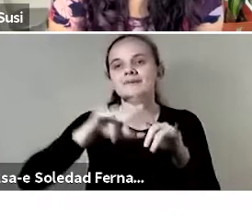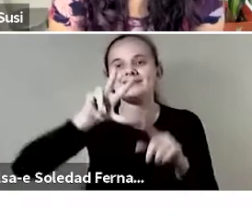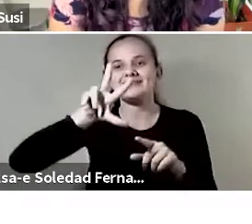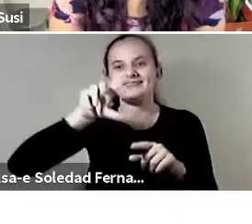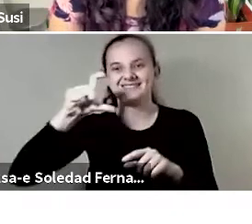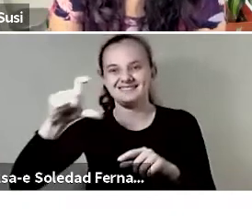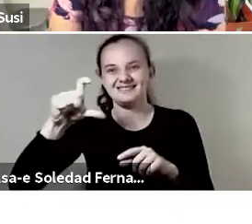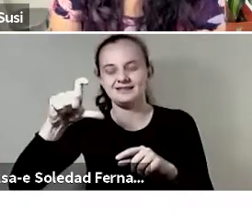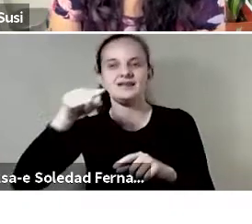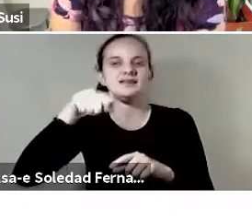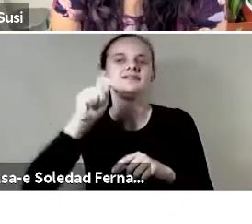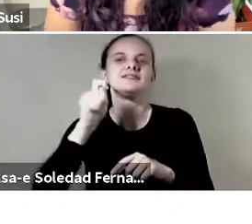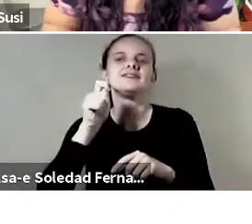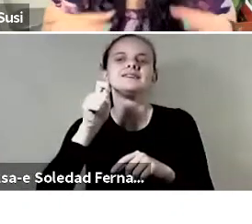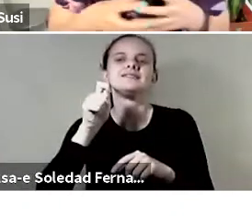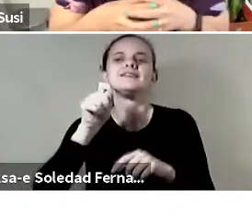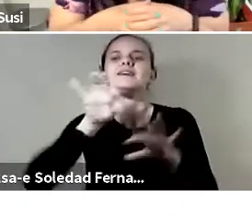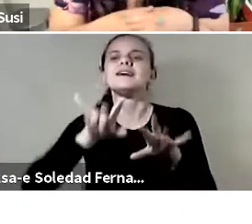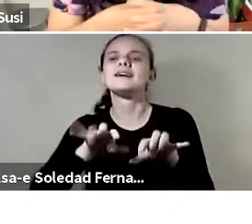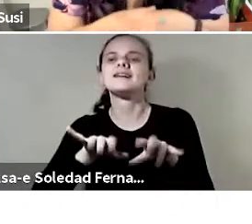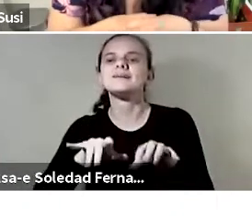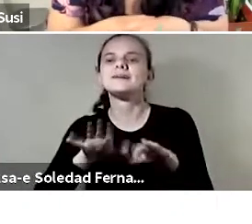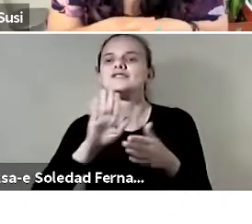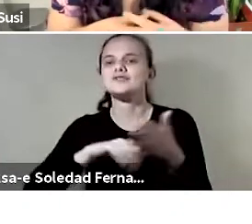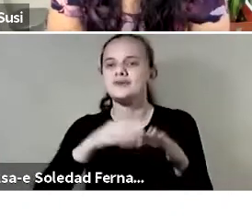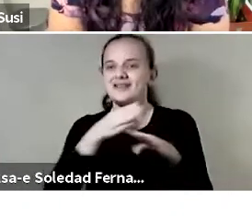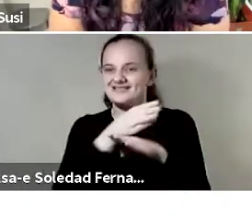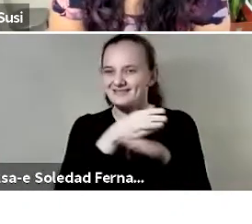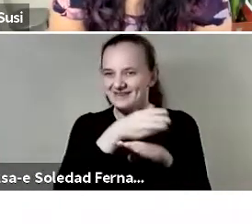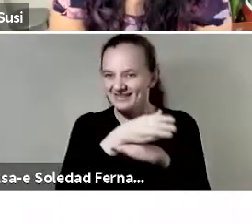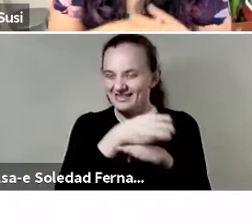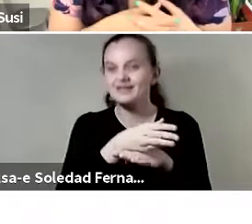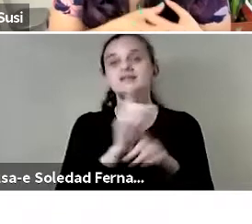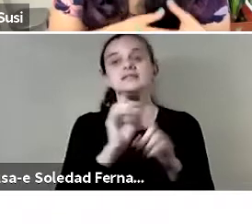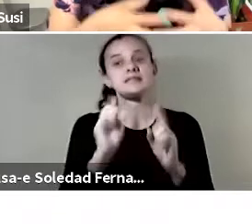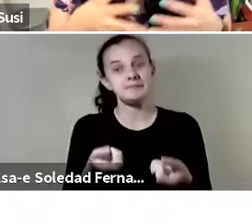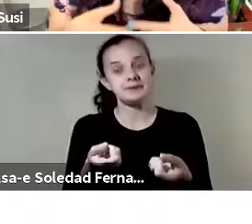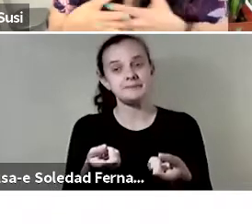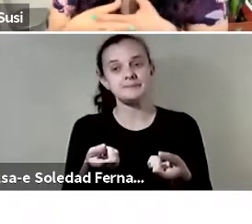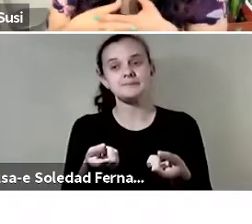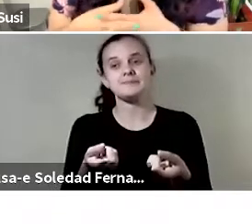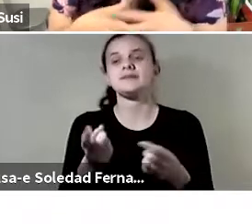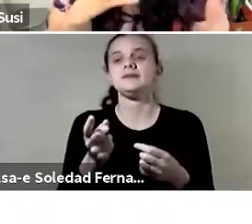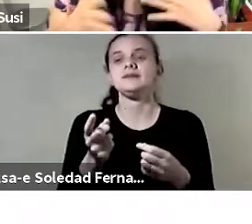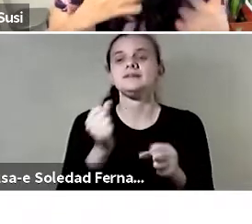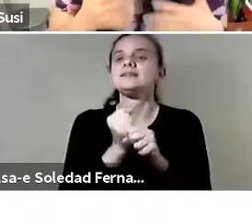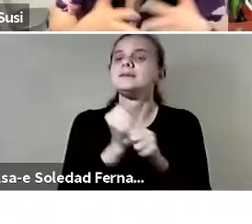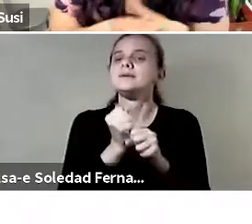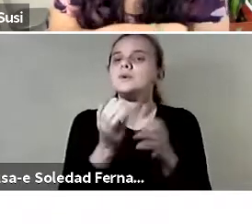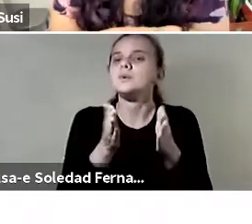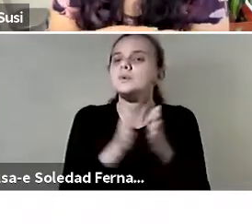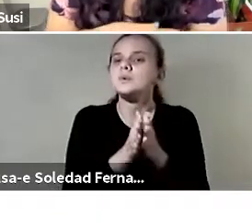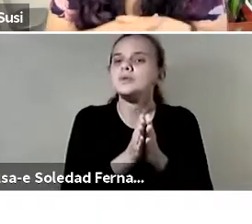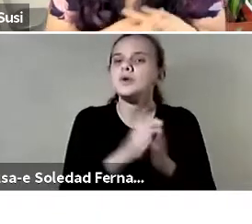soy miembro de la comunidad de una de las fuerzas de la W3C, que son los que escriben los lineamientos de accesibilidad, eso lo vamos a